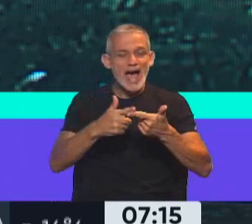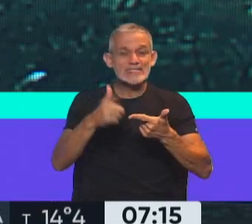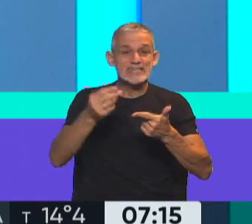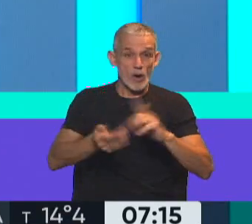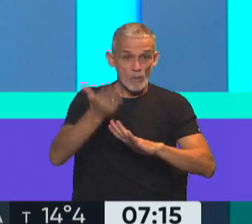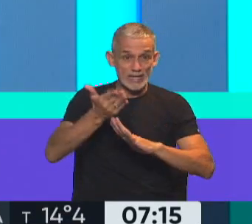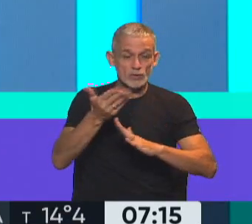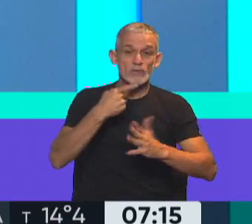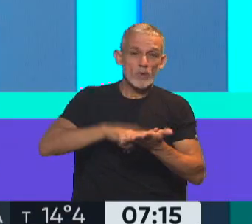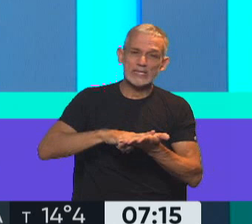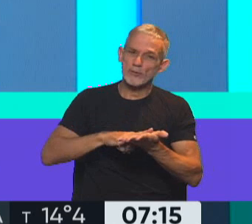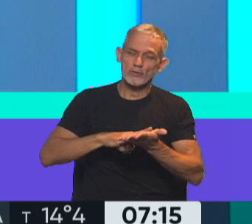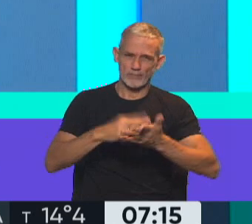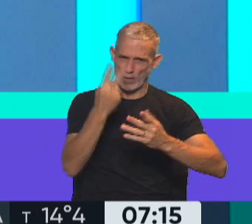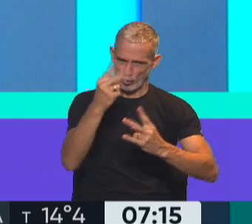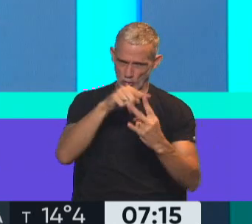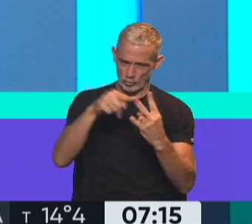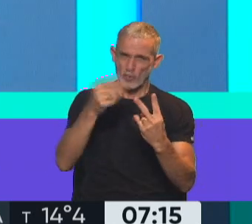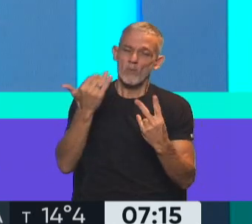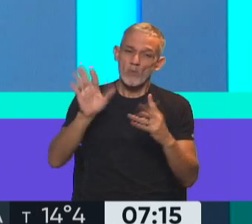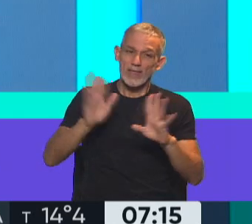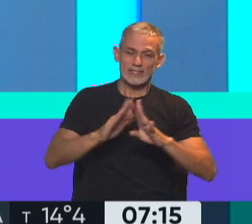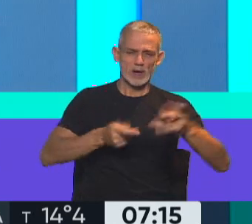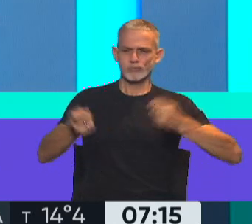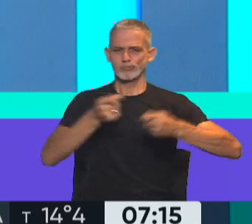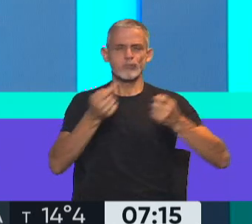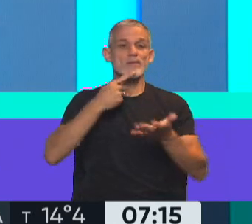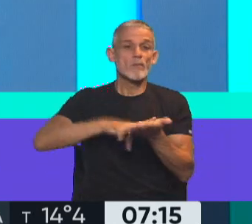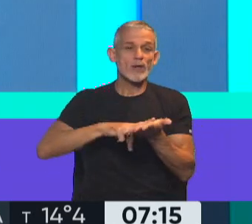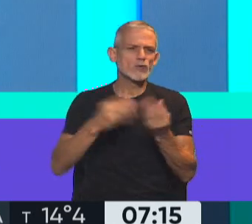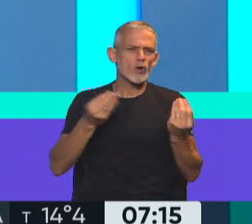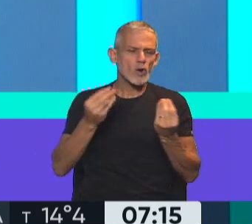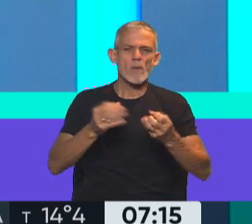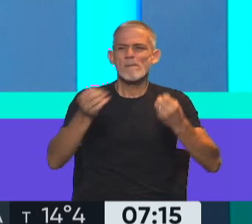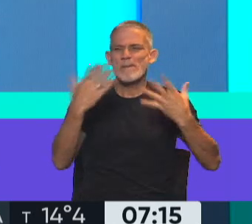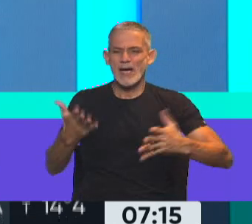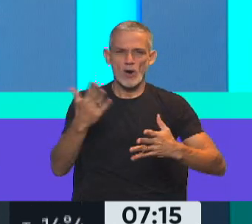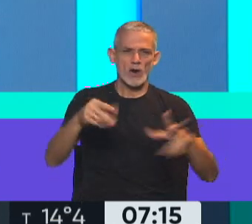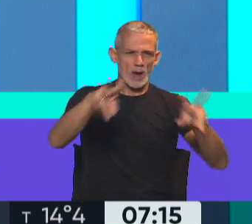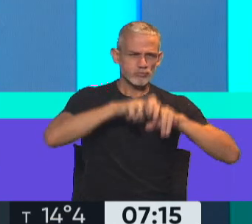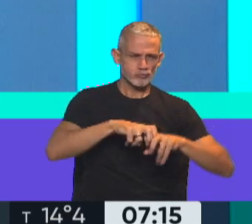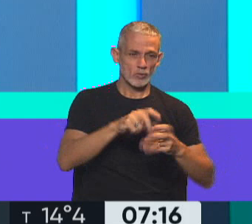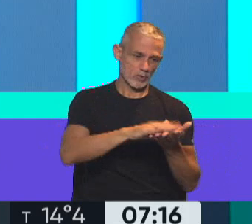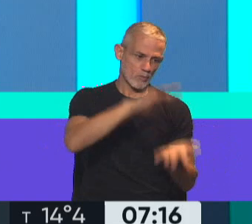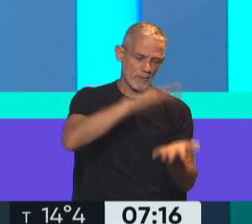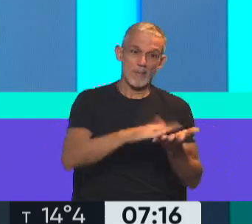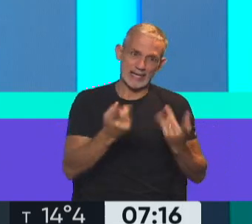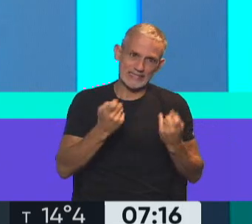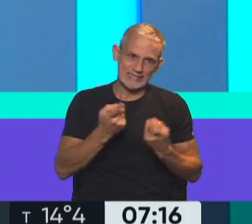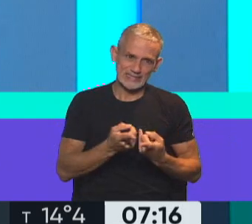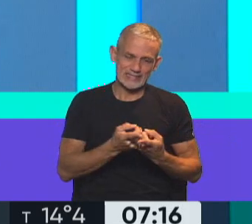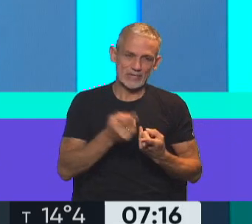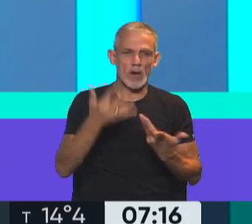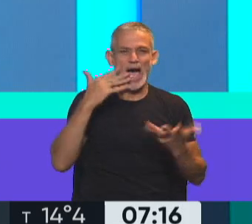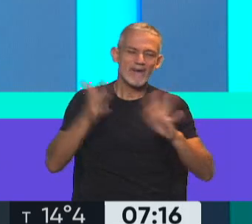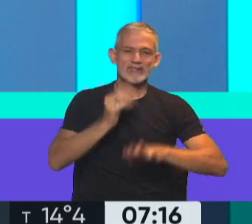no? Bueno, lo que ocurre son dos cosas. Por un lado, la administración tributaria tiene que ver con mejorar la recaudación. Sabemos que muchas veces que vas, por